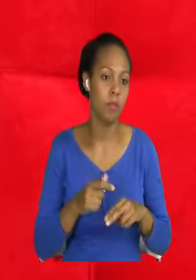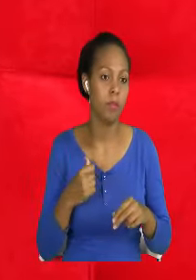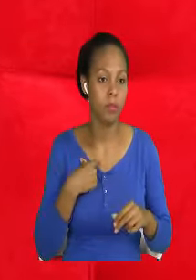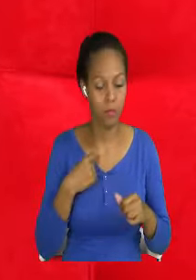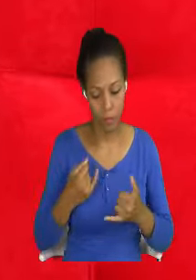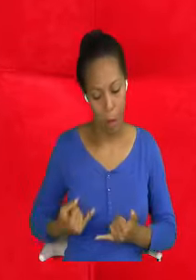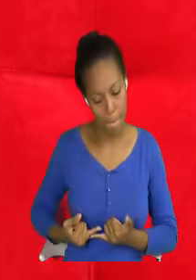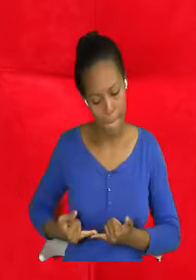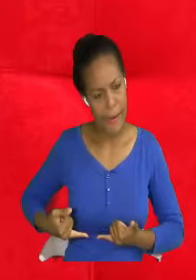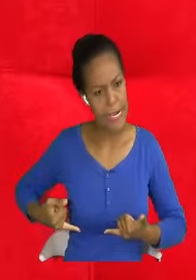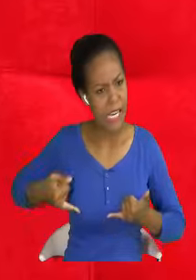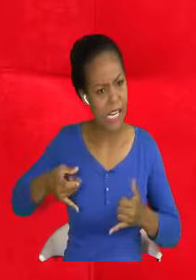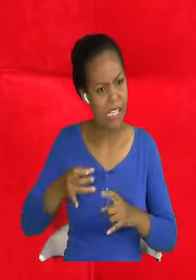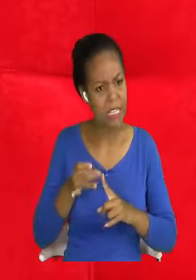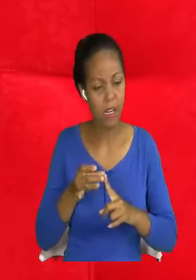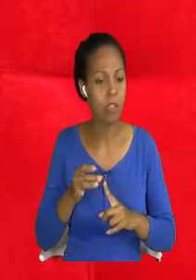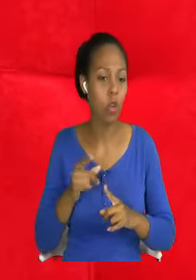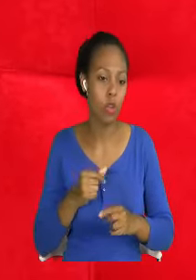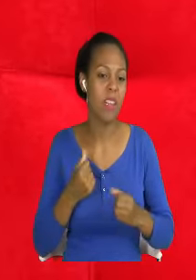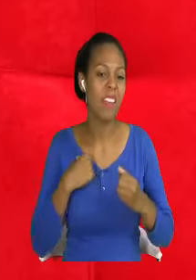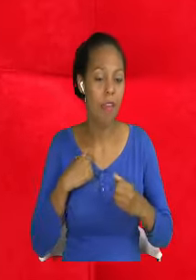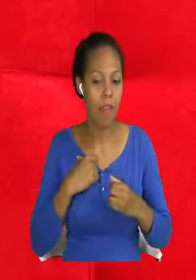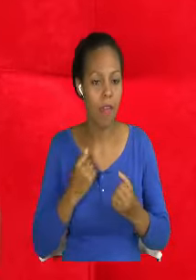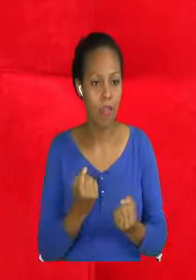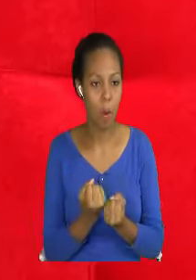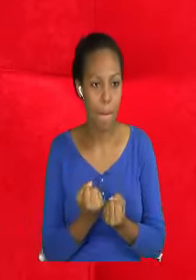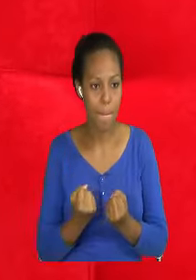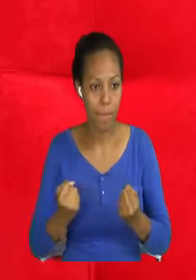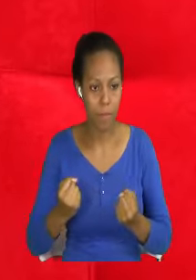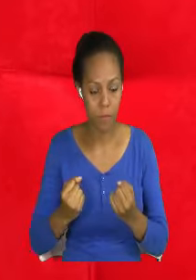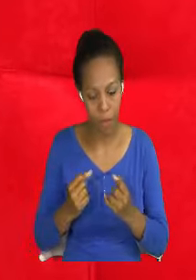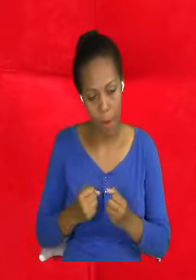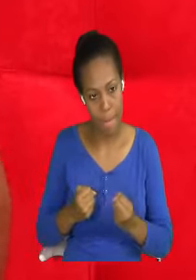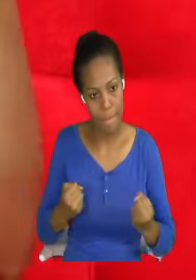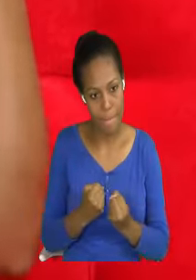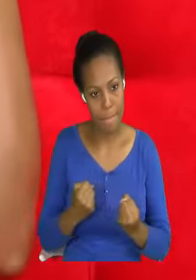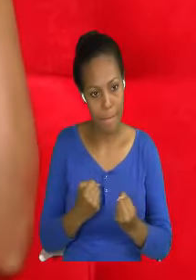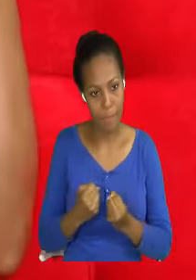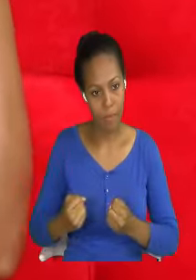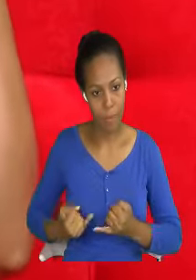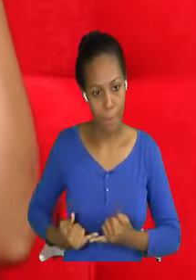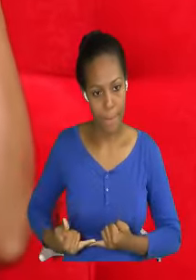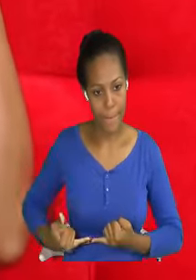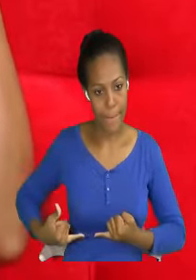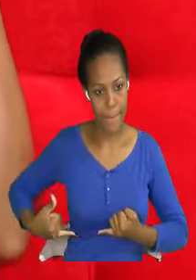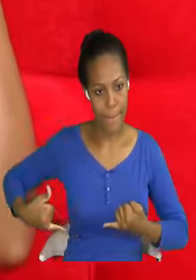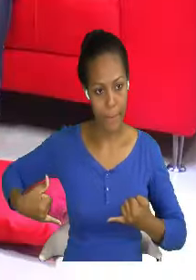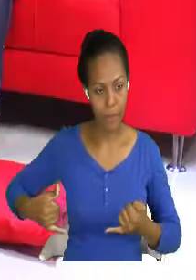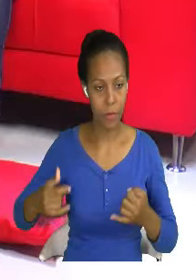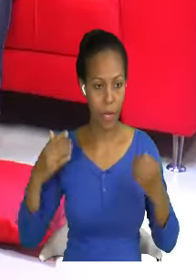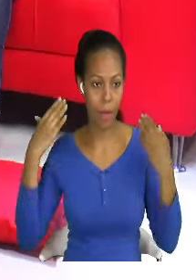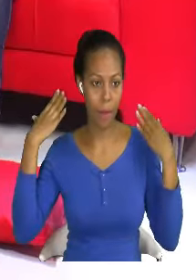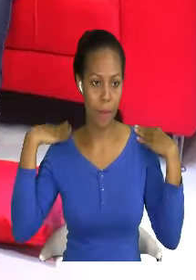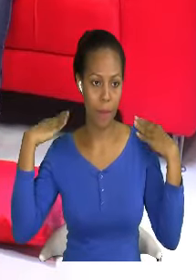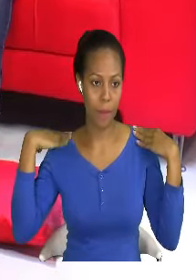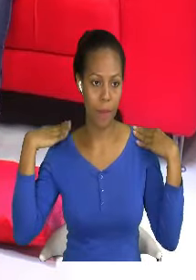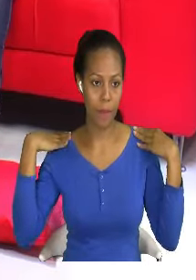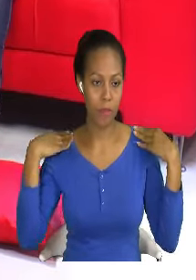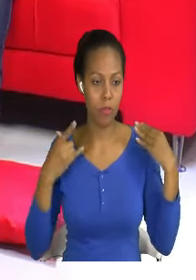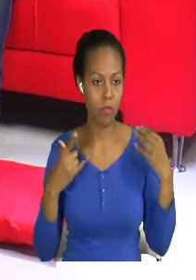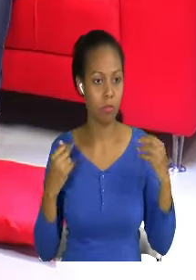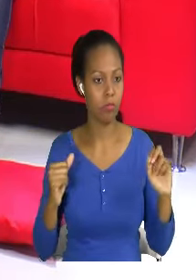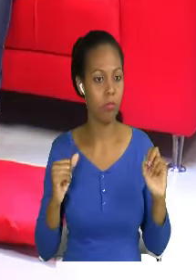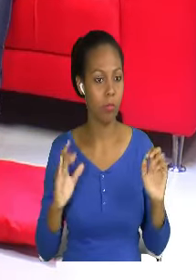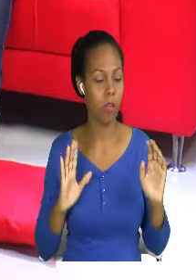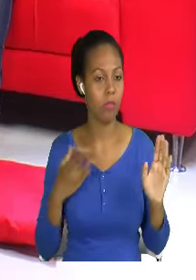un proceso de elongación para que la persona en la parte de la espalda lo pueda sujetar bien y no se